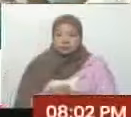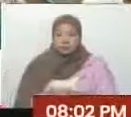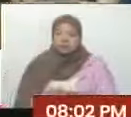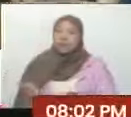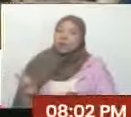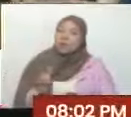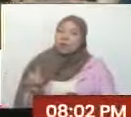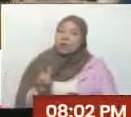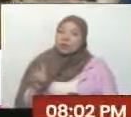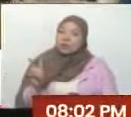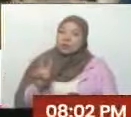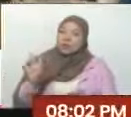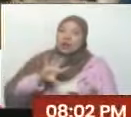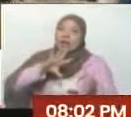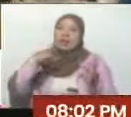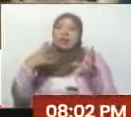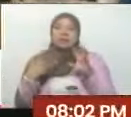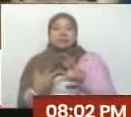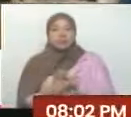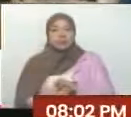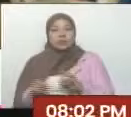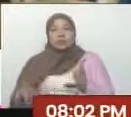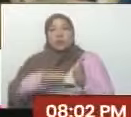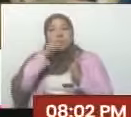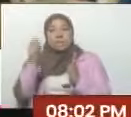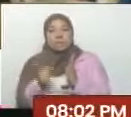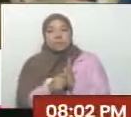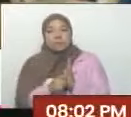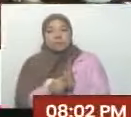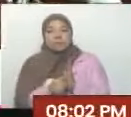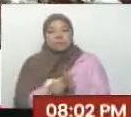Venezuela tiene que cambiar completamente.